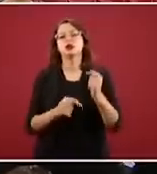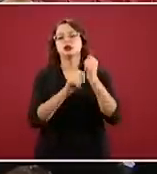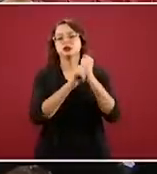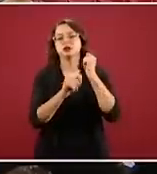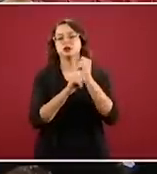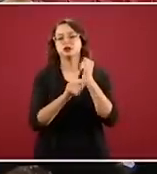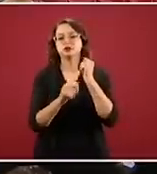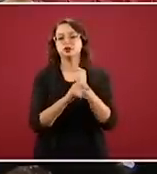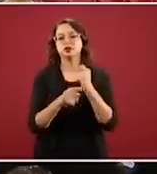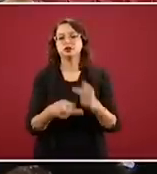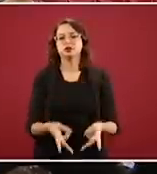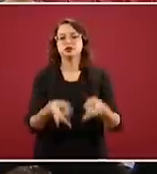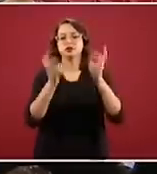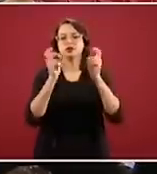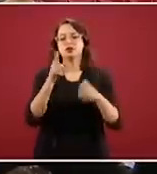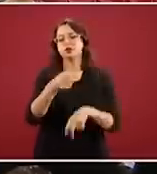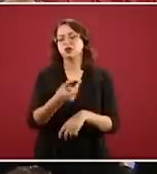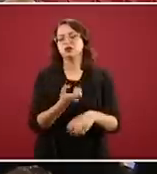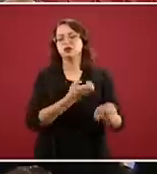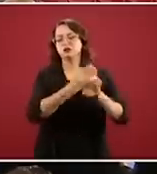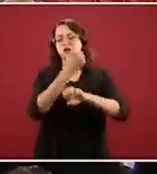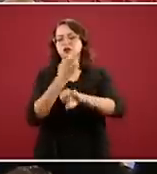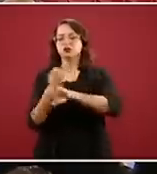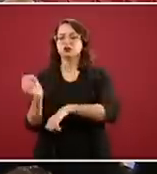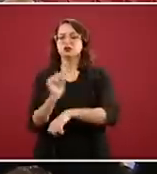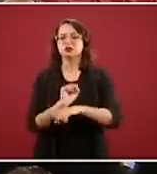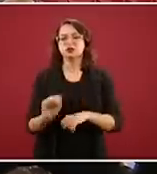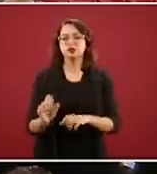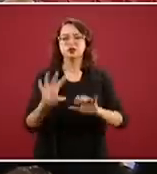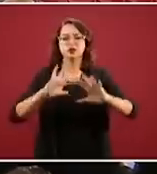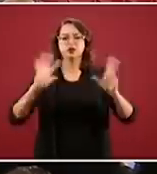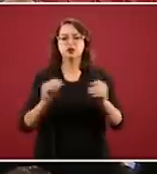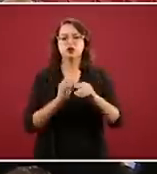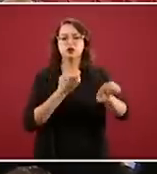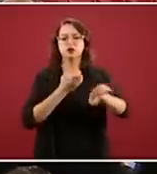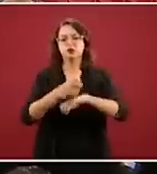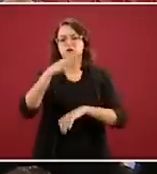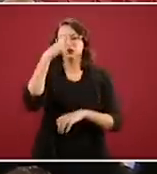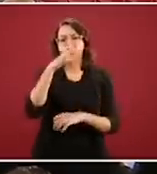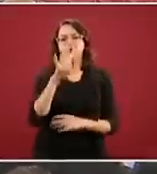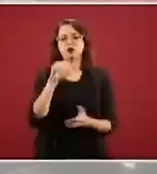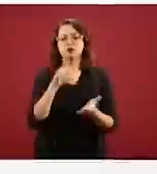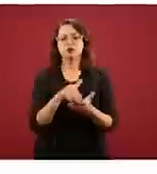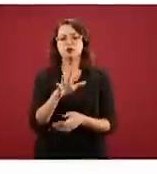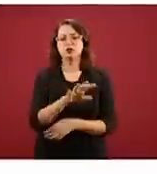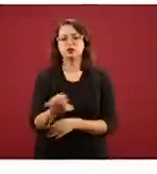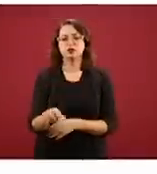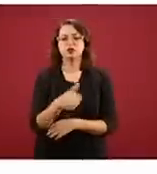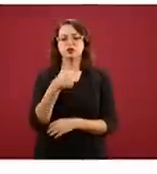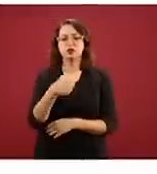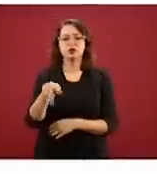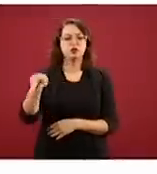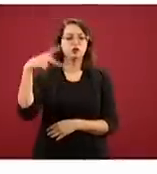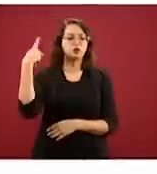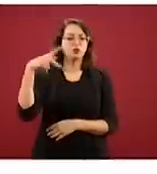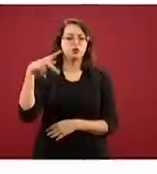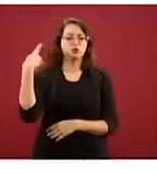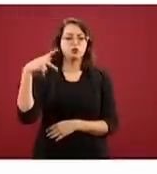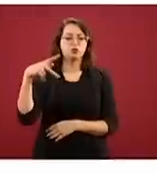transportistas del fuero común en números absolutos. El Estado de México con 4.506, Puebla